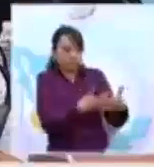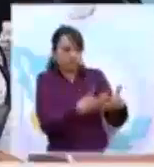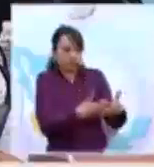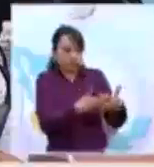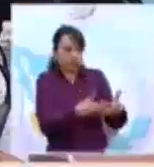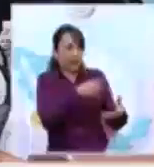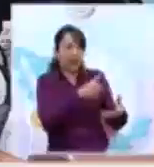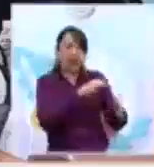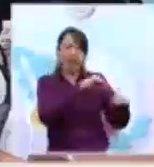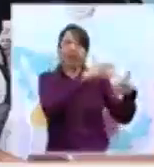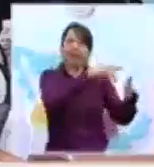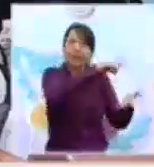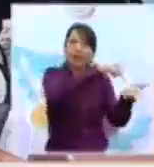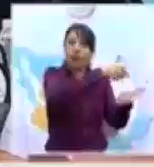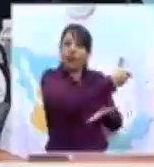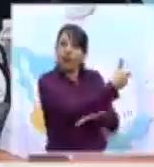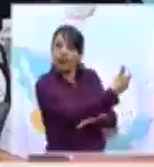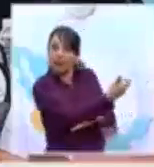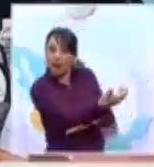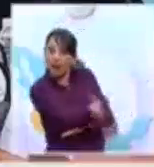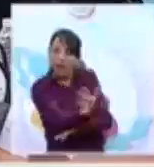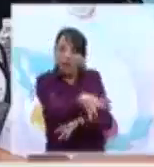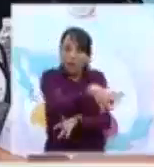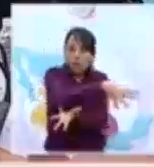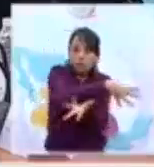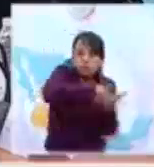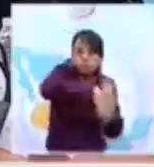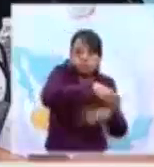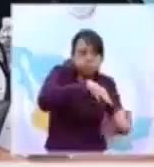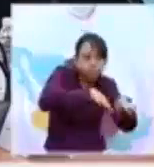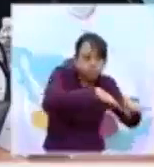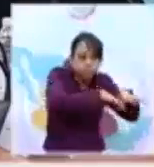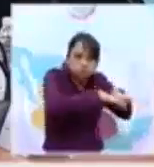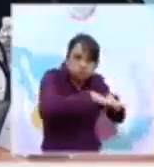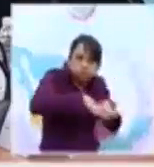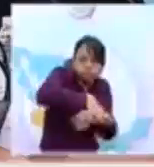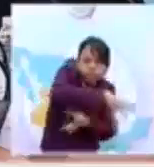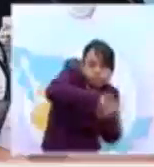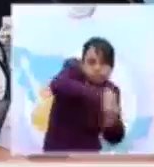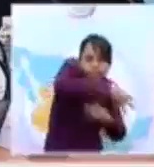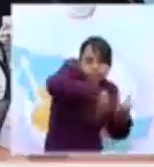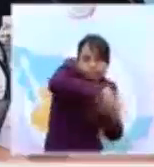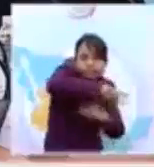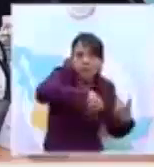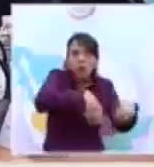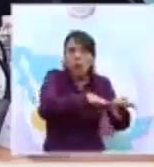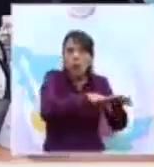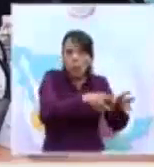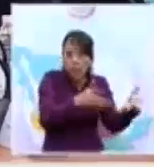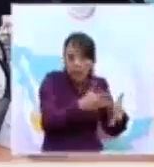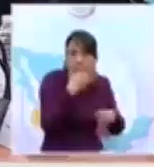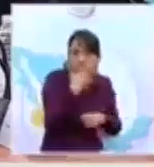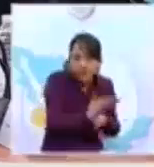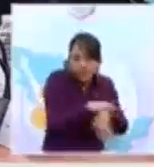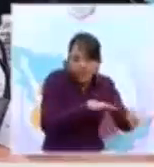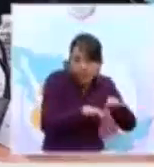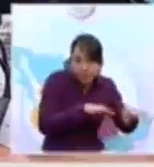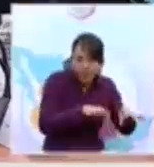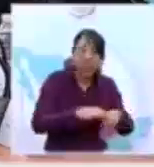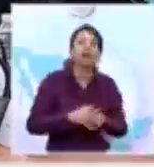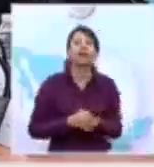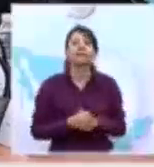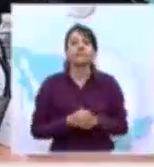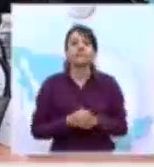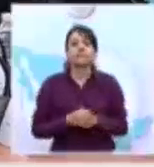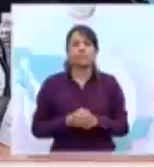campo, la comercialización o el coyotaje, ¿no? Esa tercería que hay en función del productor y el